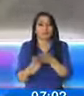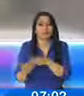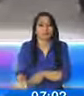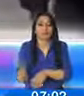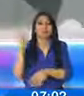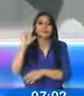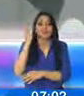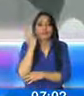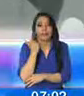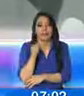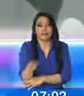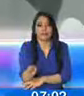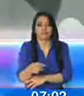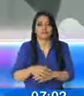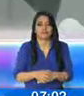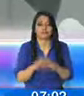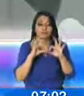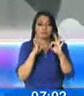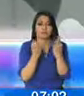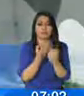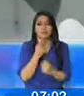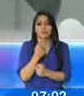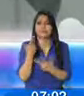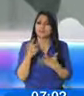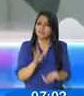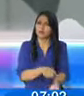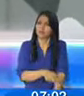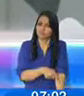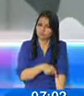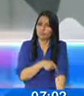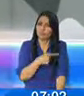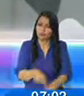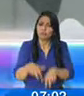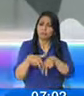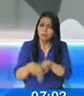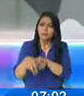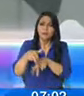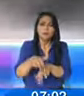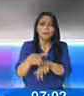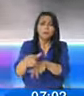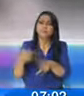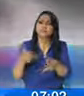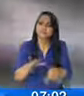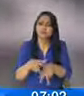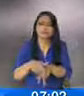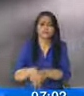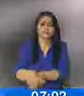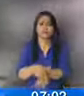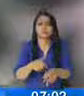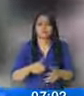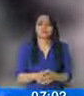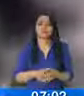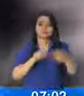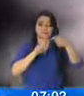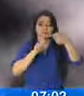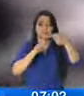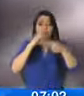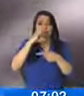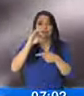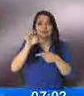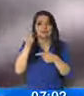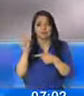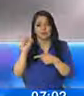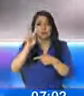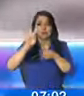5 días los familiares manifestaron Que ellos ya eran acostumbrados a realizar este tipo de travesías los cuerpos de César o de 29 años de edad y